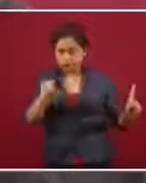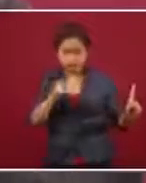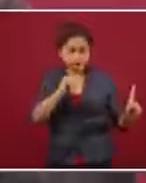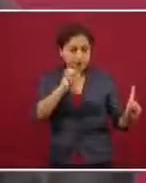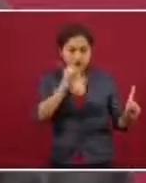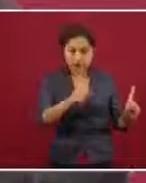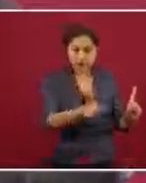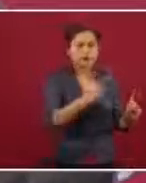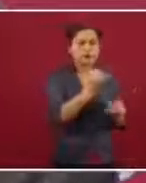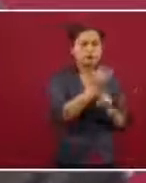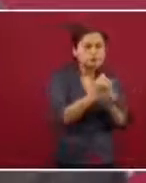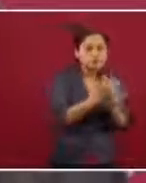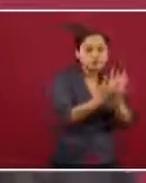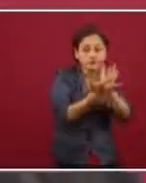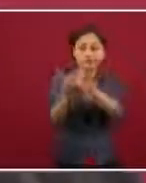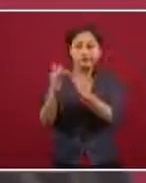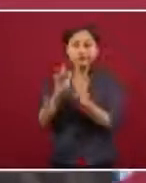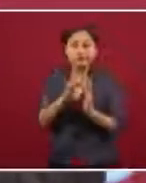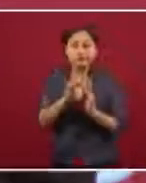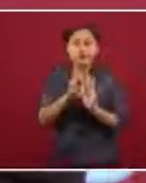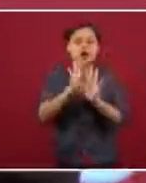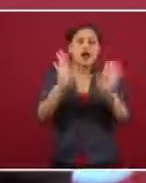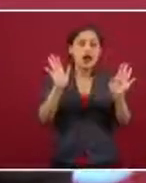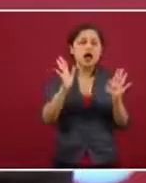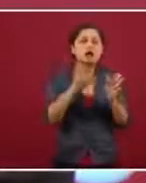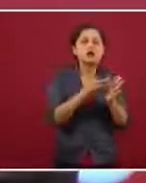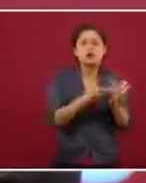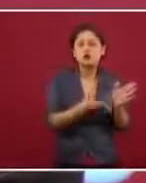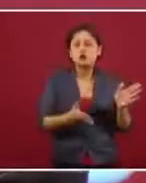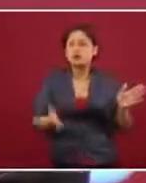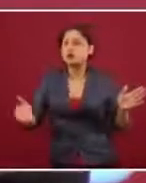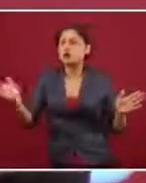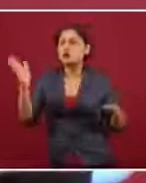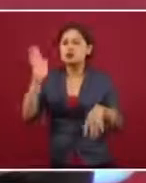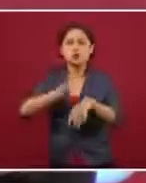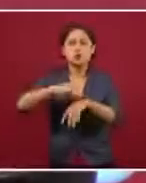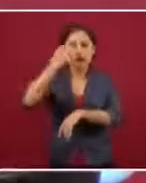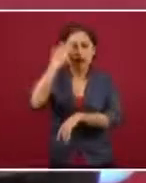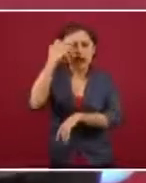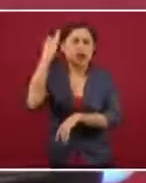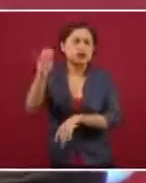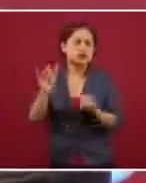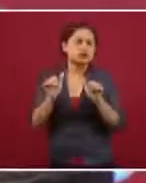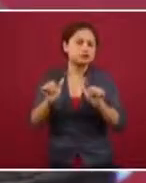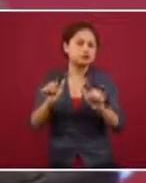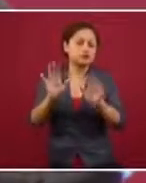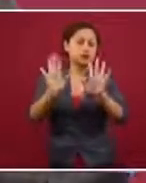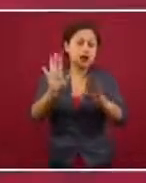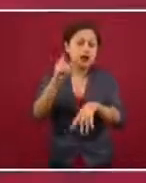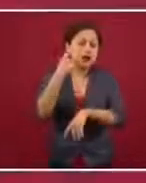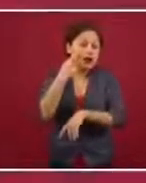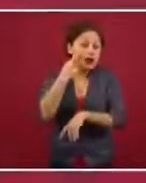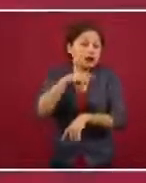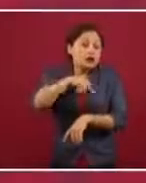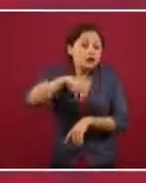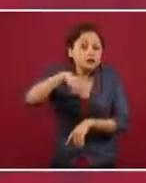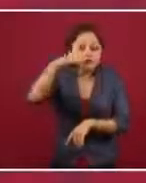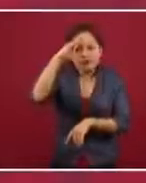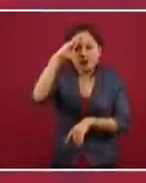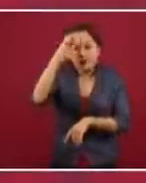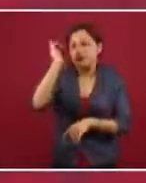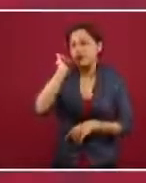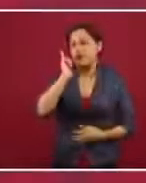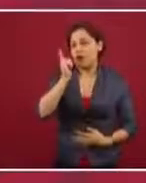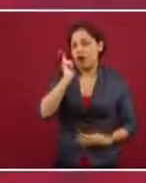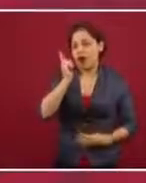podemos llevarnos mucho más tiempo. De hecho, la expectativa de éxito, lo que sería muy deseable es que lográramos